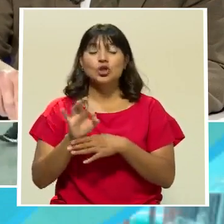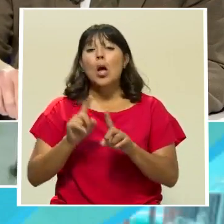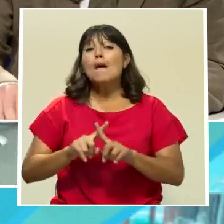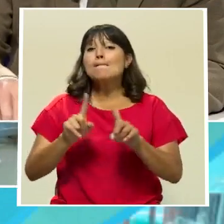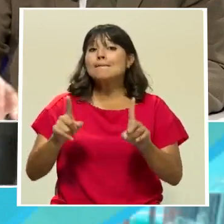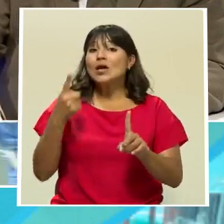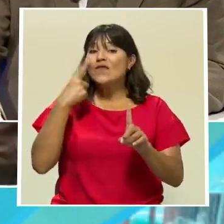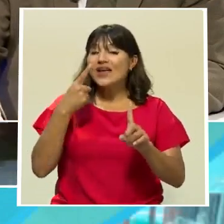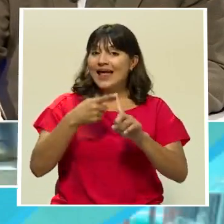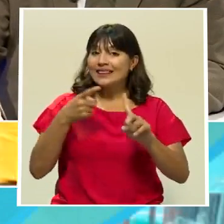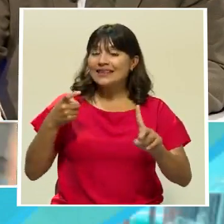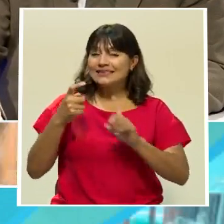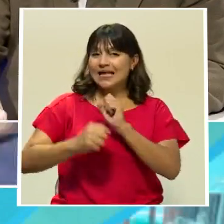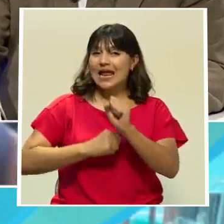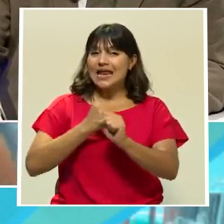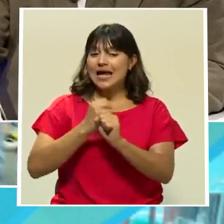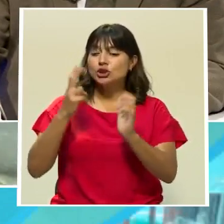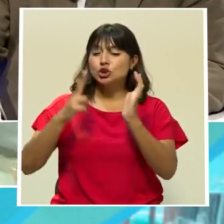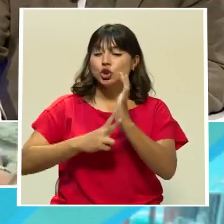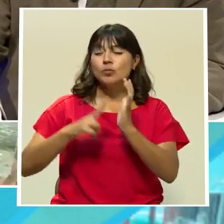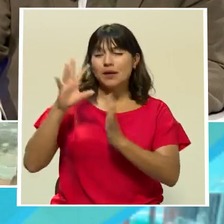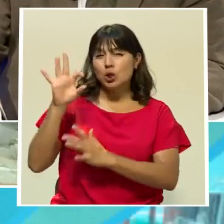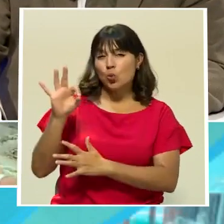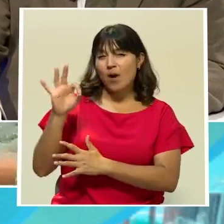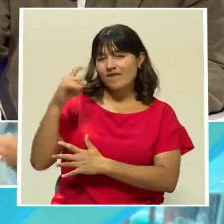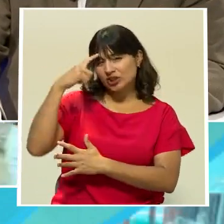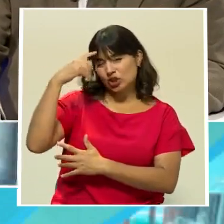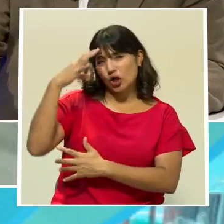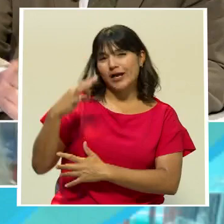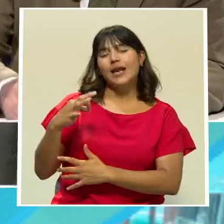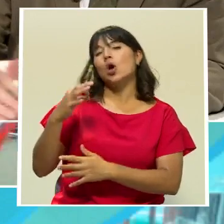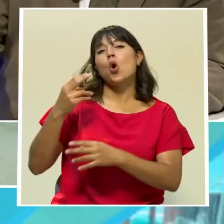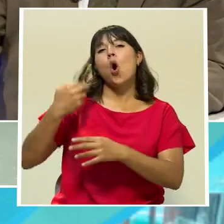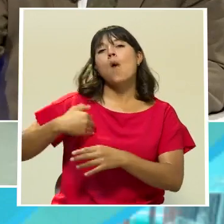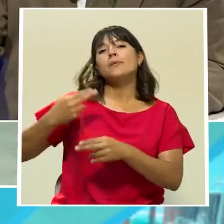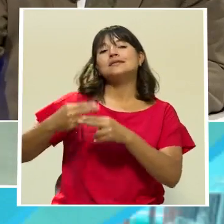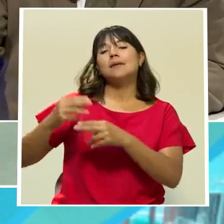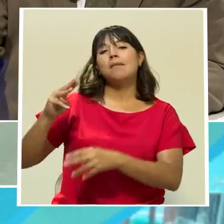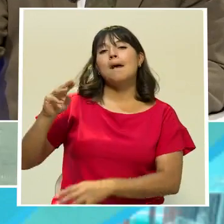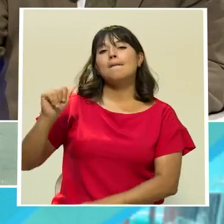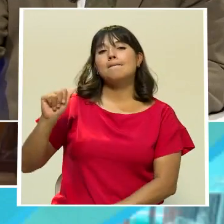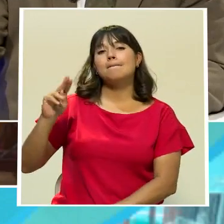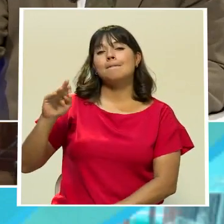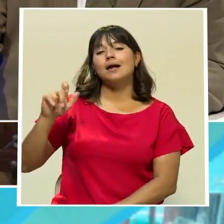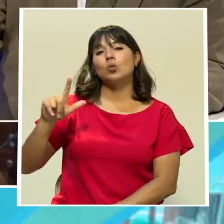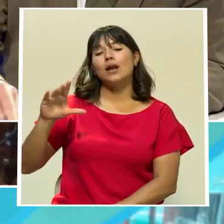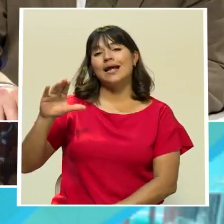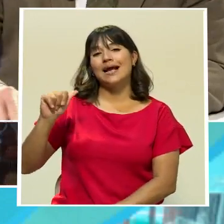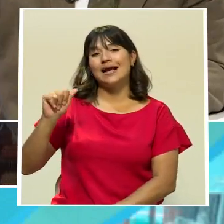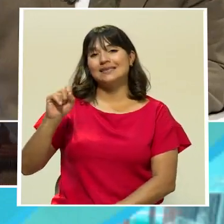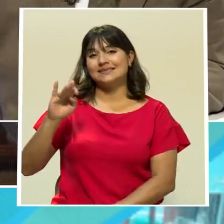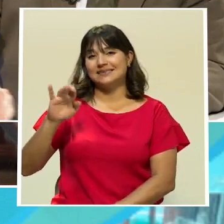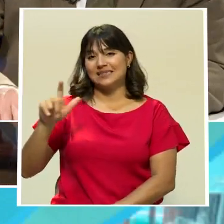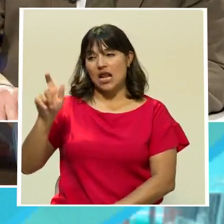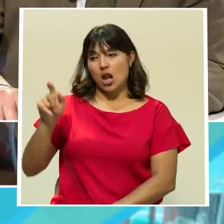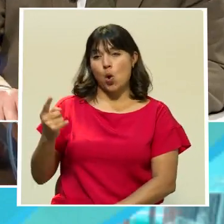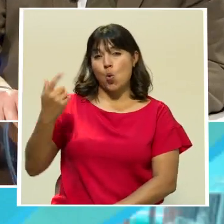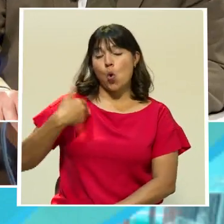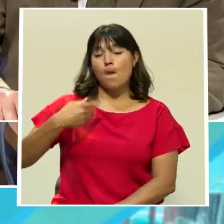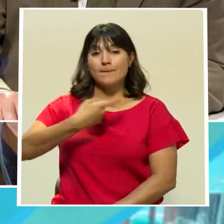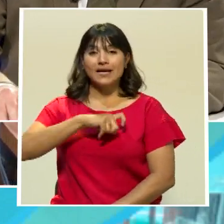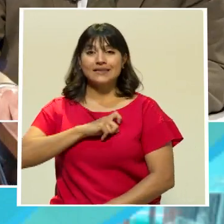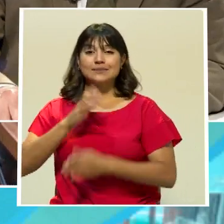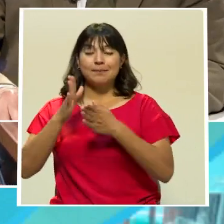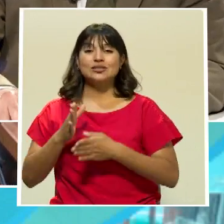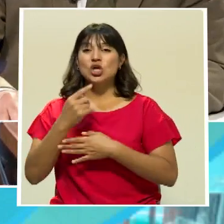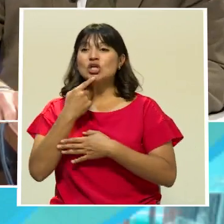el 2009, si no me falla la memoria, Manuel Castells había adelantado, un teórico español de la sociedad de la información, que ese desprestigio y